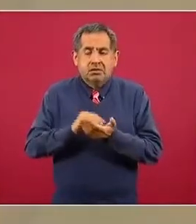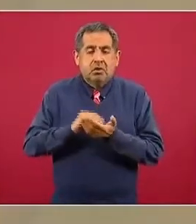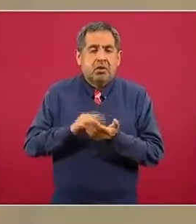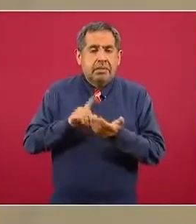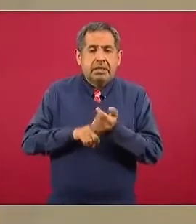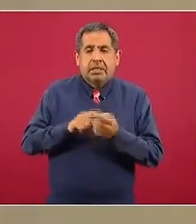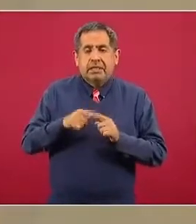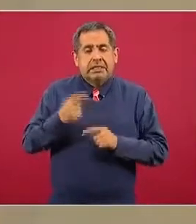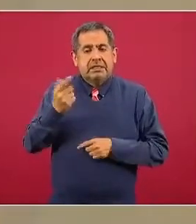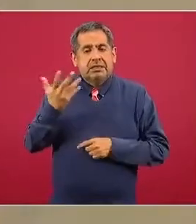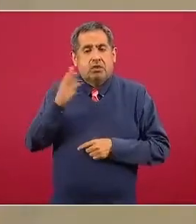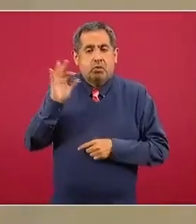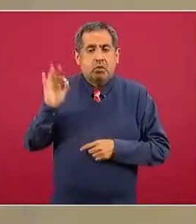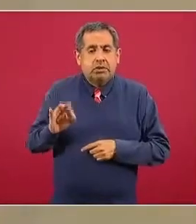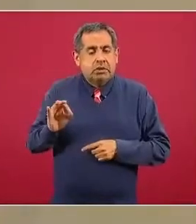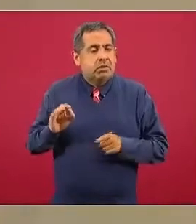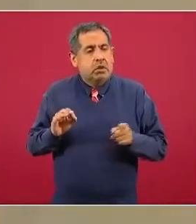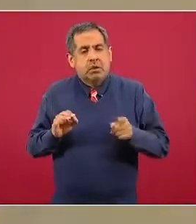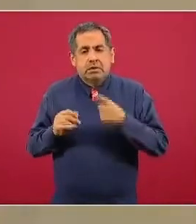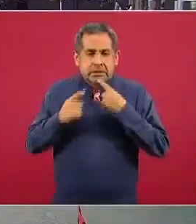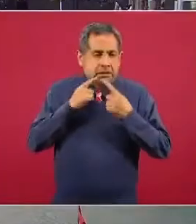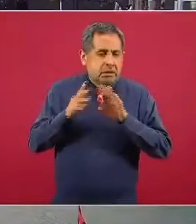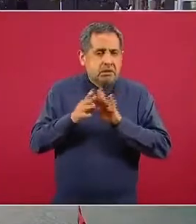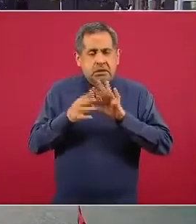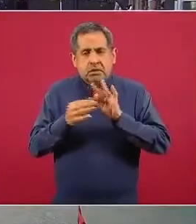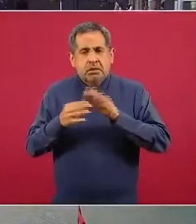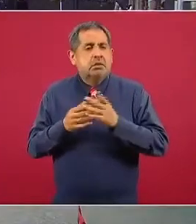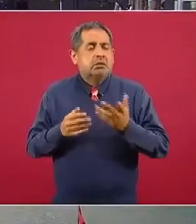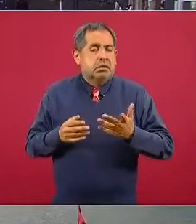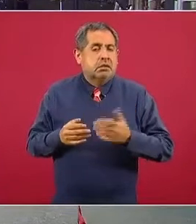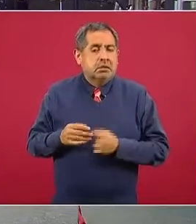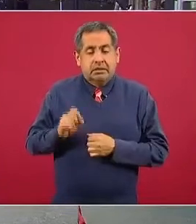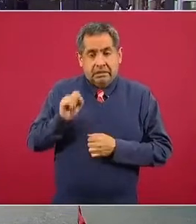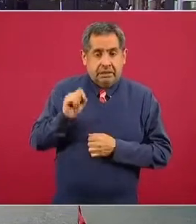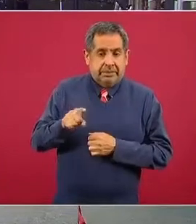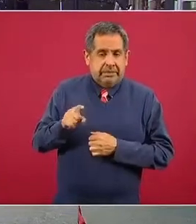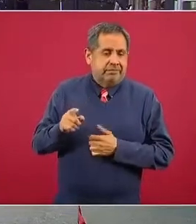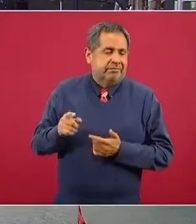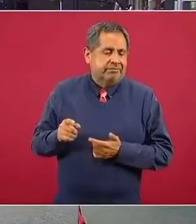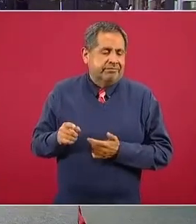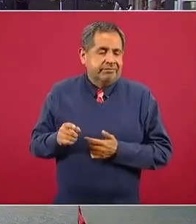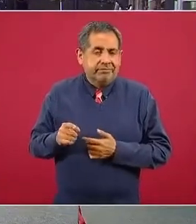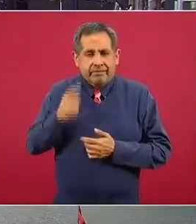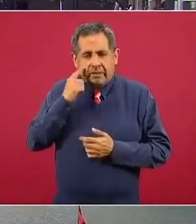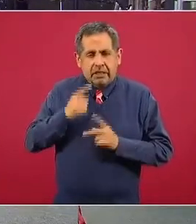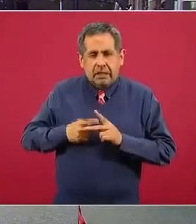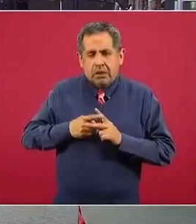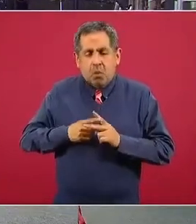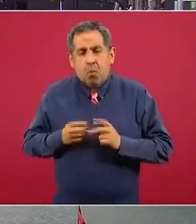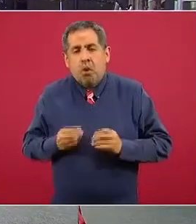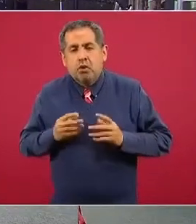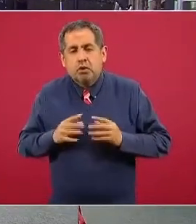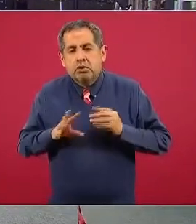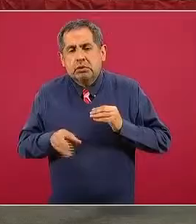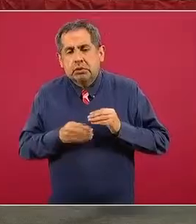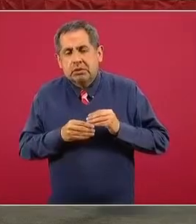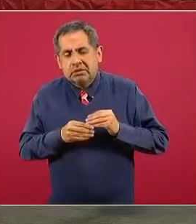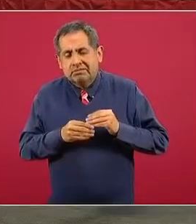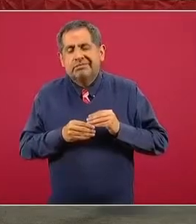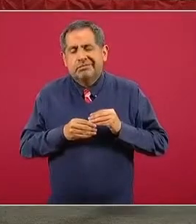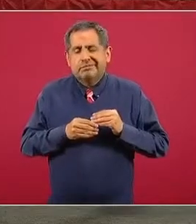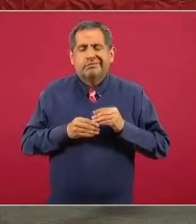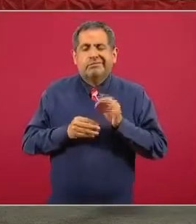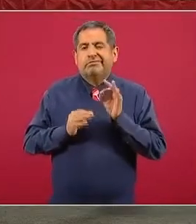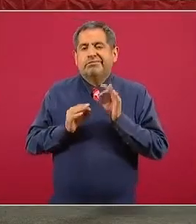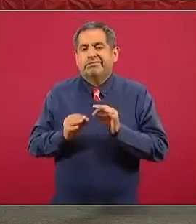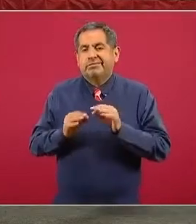un 5% de esa totalidad de casos, recordando que aquí también utilizamos la estimación para poder